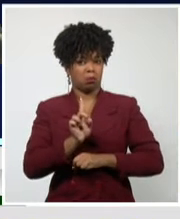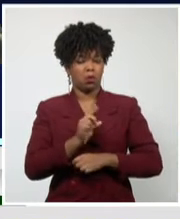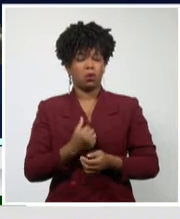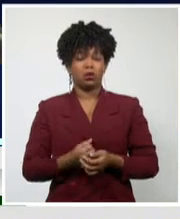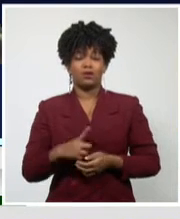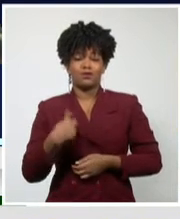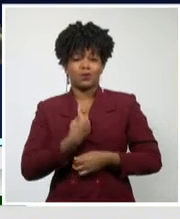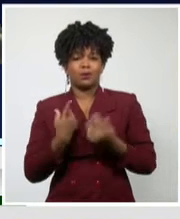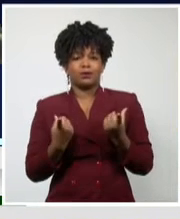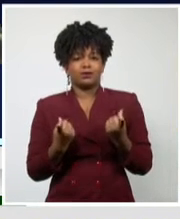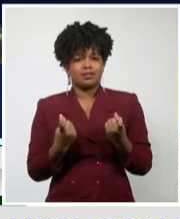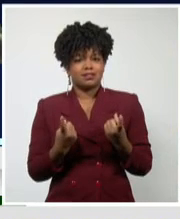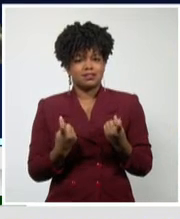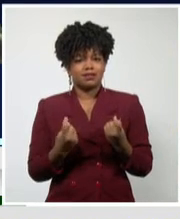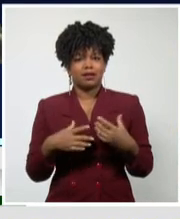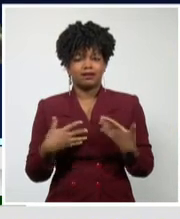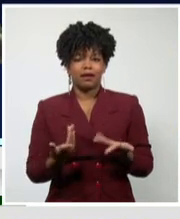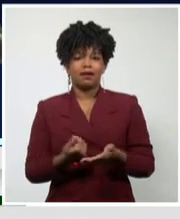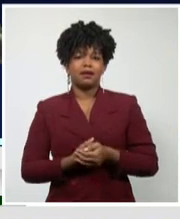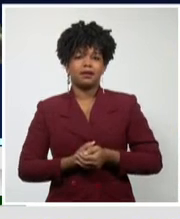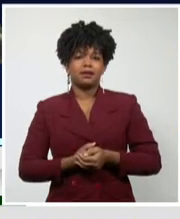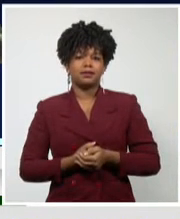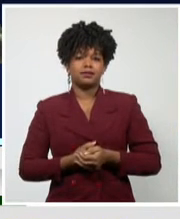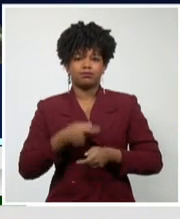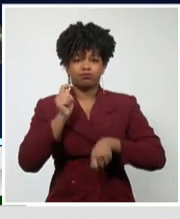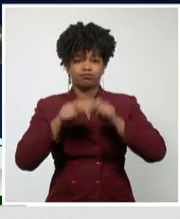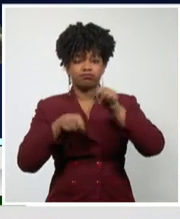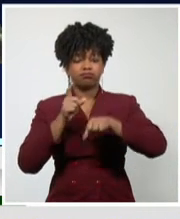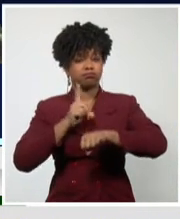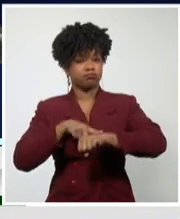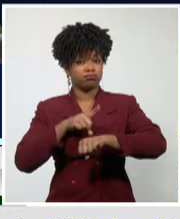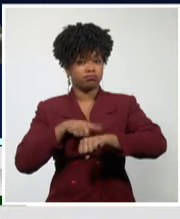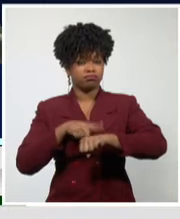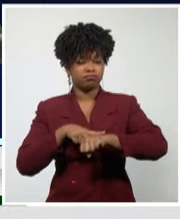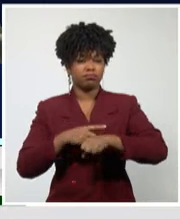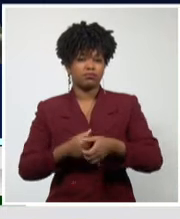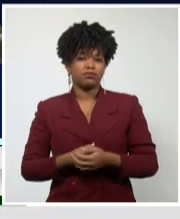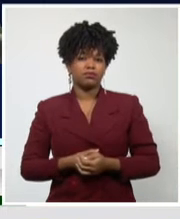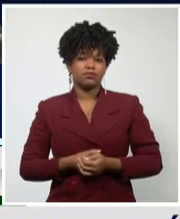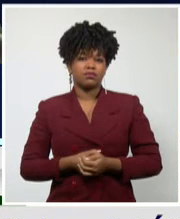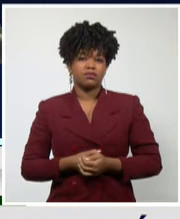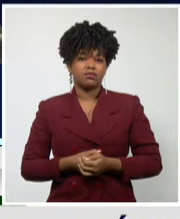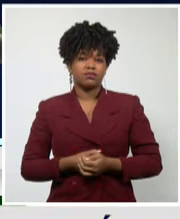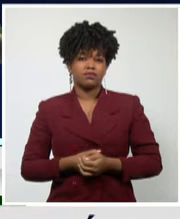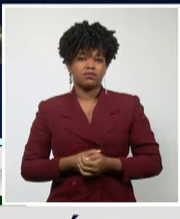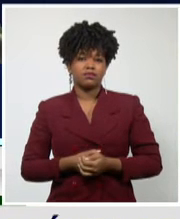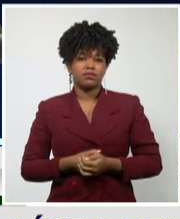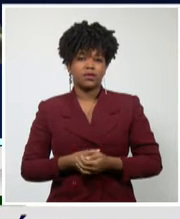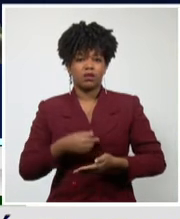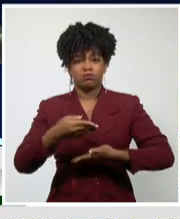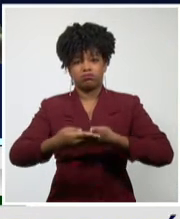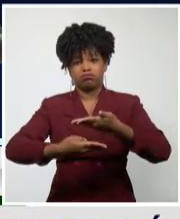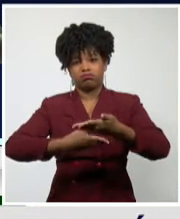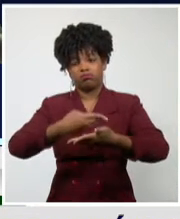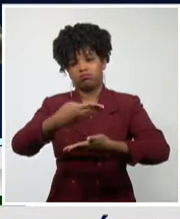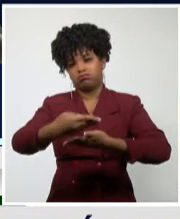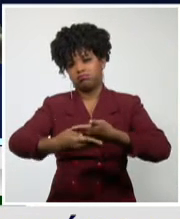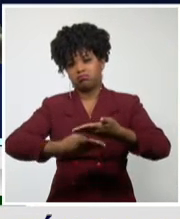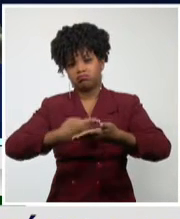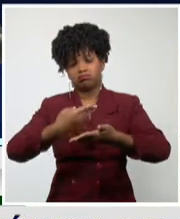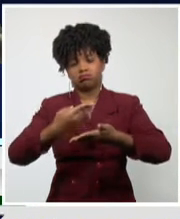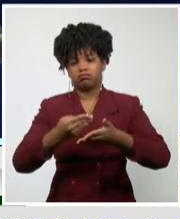necesario intervenirlo en un momento y ya la evolución fue con un